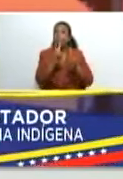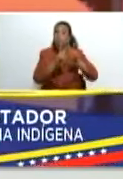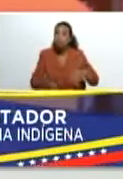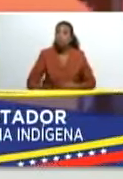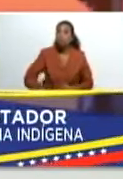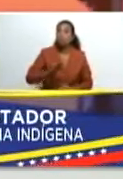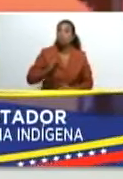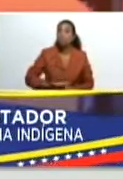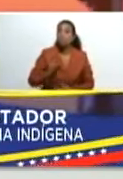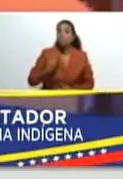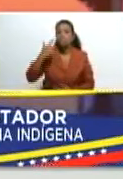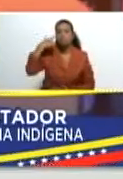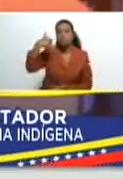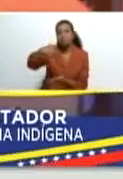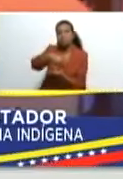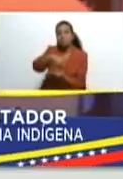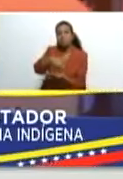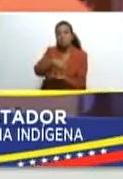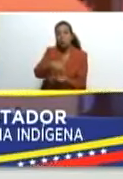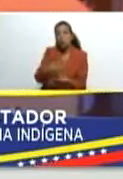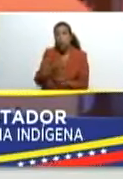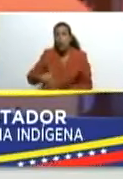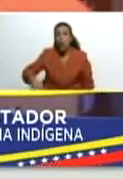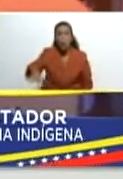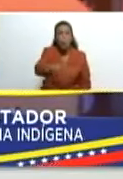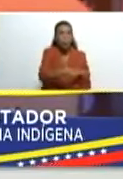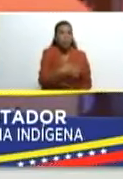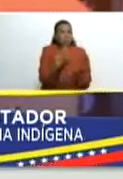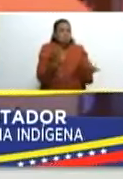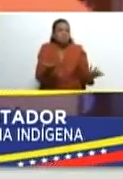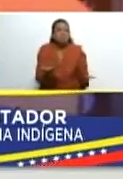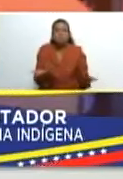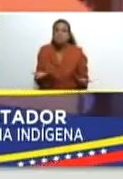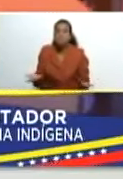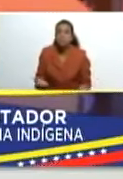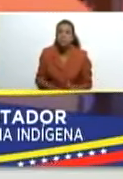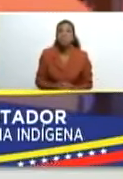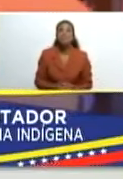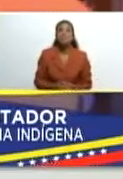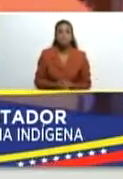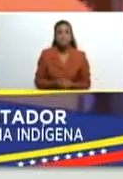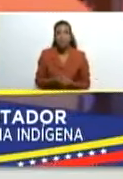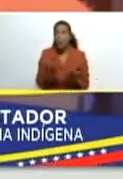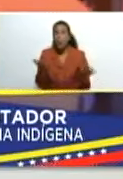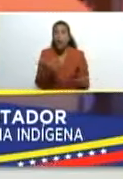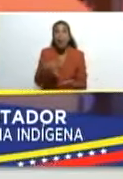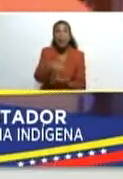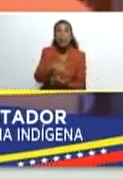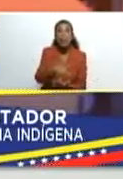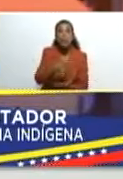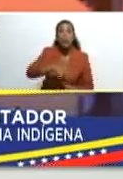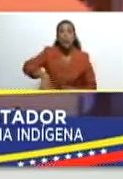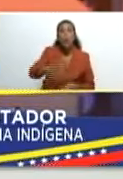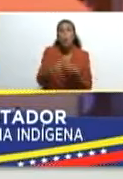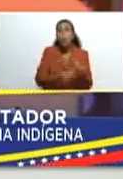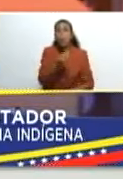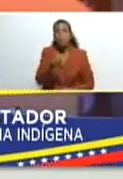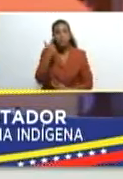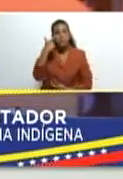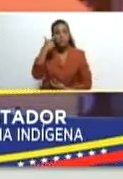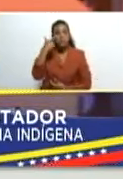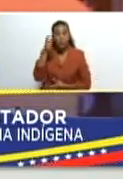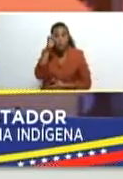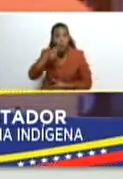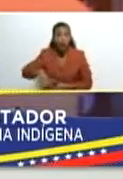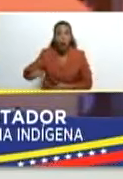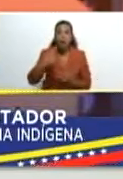Para que no haya una recaída en la sociedad. Y las recaídas en las sociedades se dan cuando los